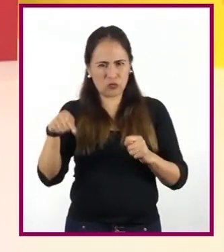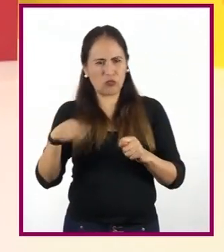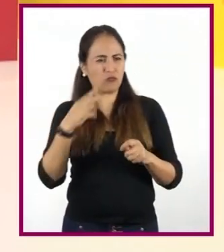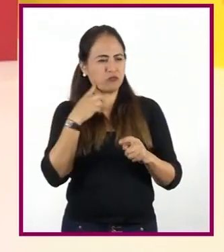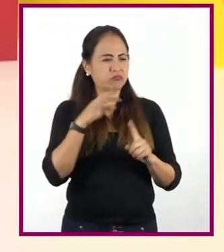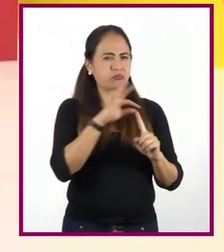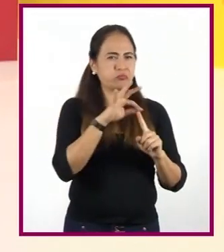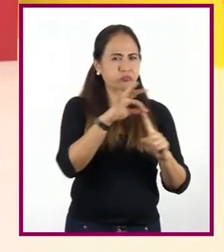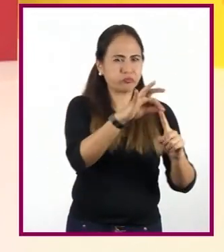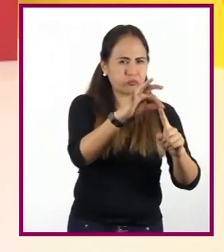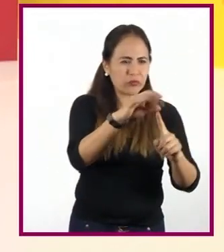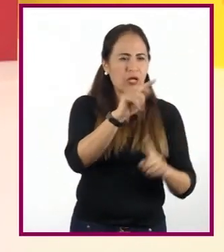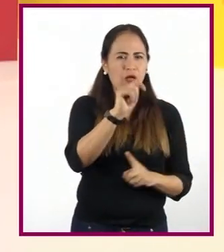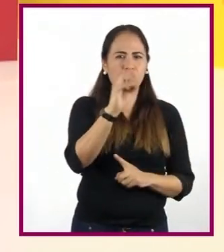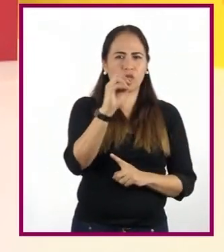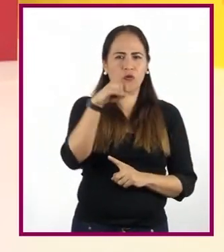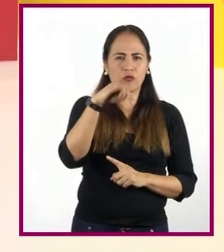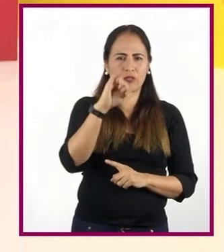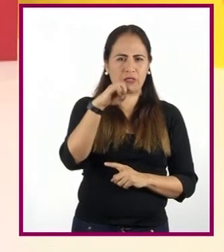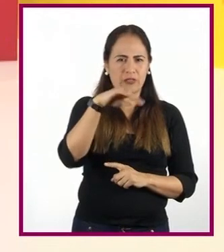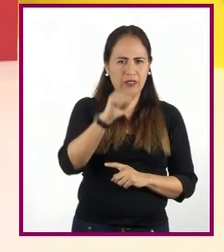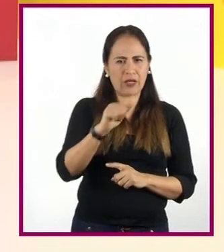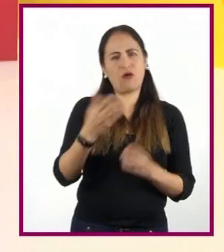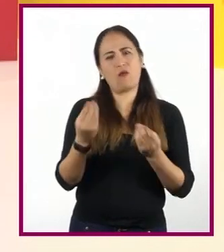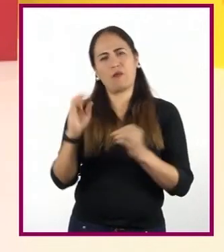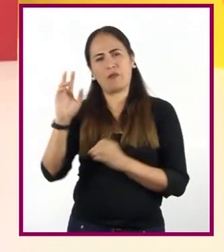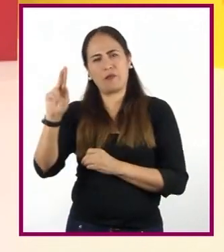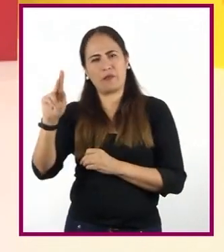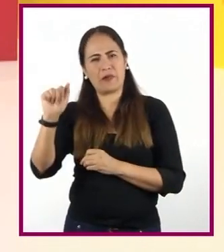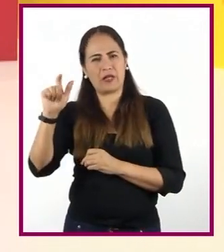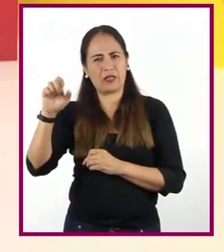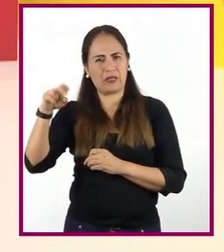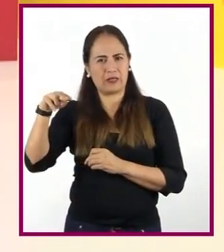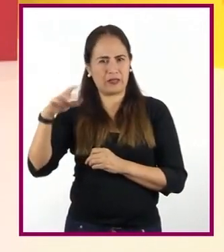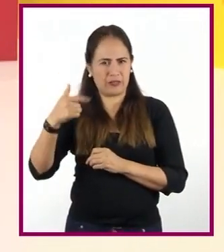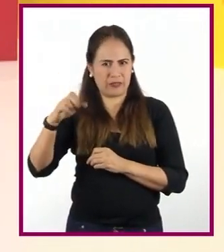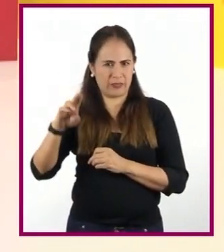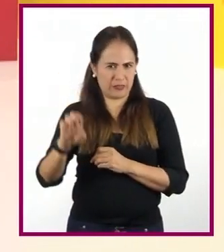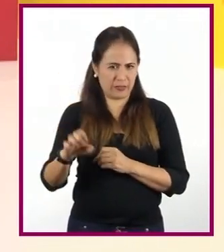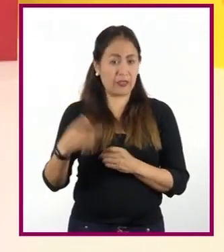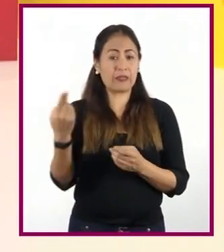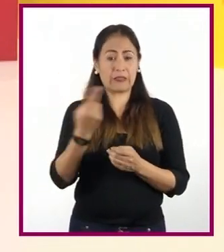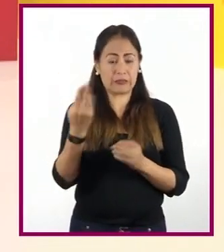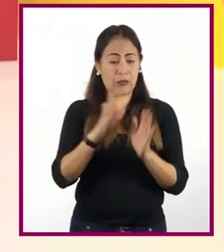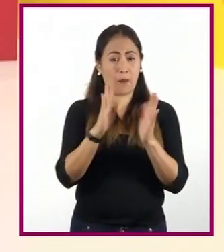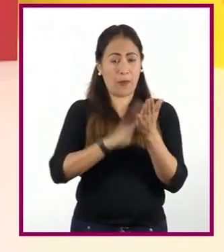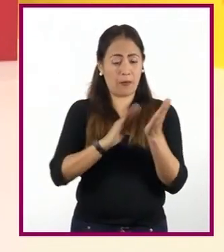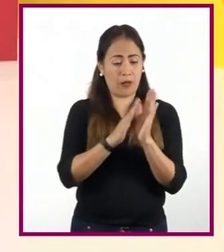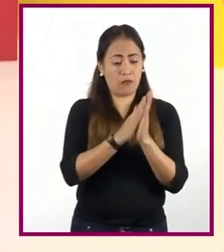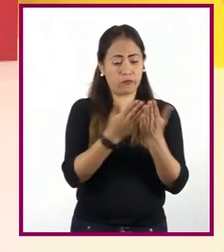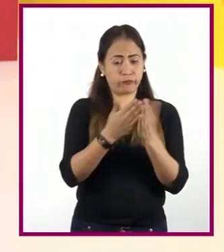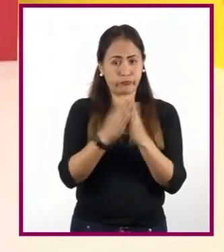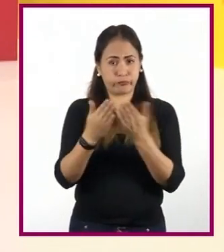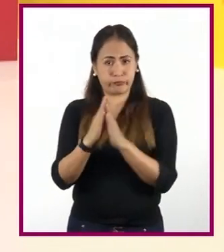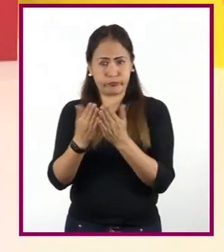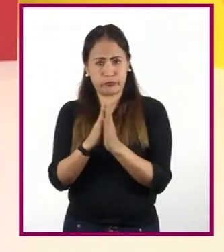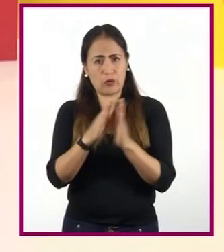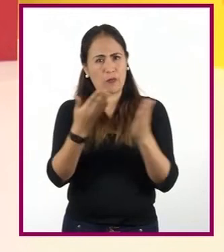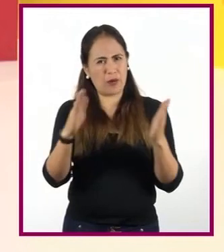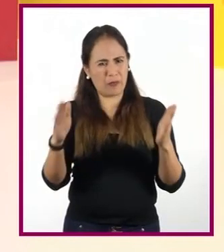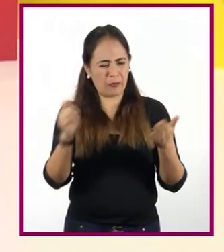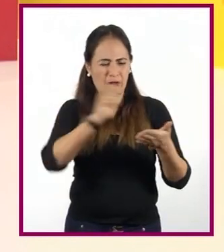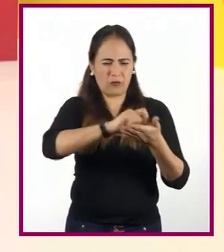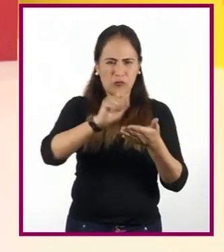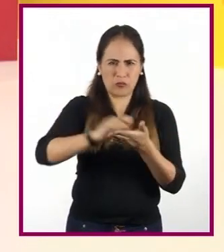estado de Chiapas. Elaboren un tríptico sobre estas zonas arqueológicas donde le cuenten a los visitantes cuál es su historia, las estructuras